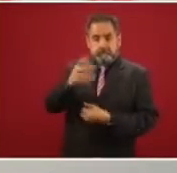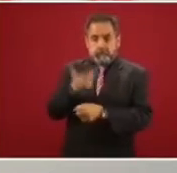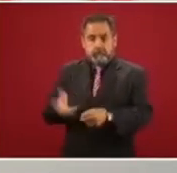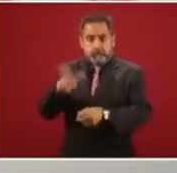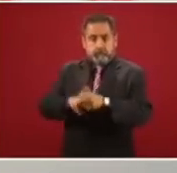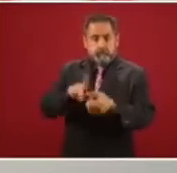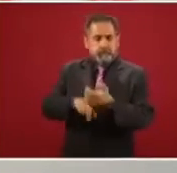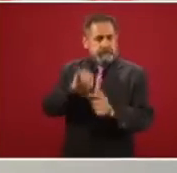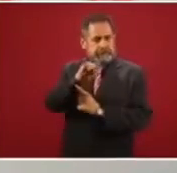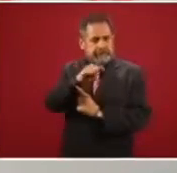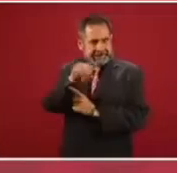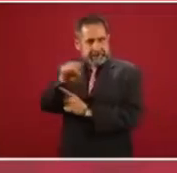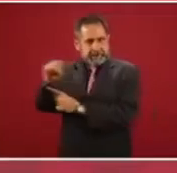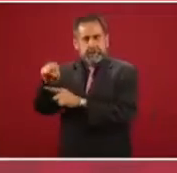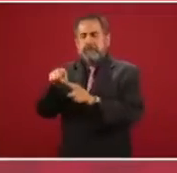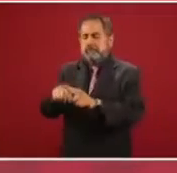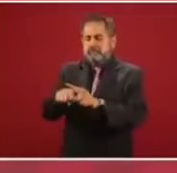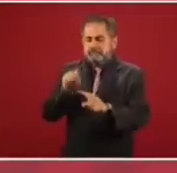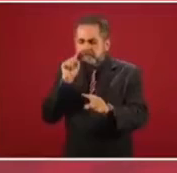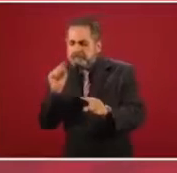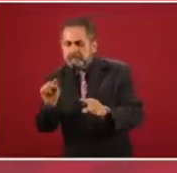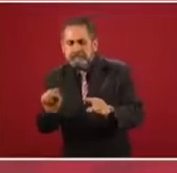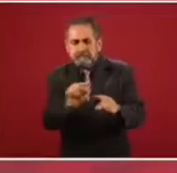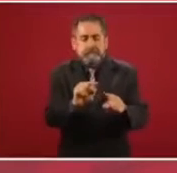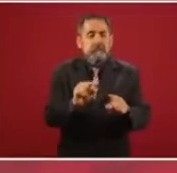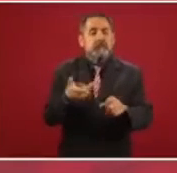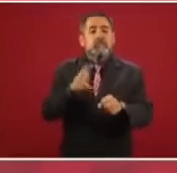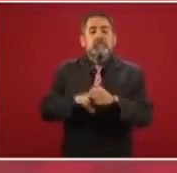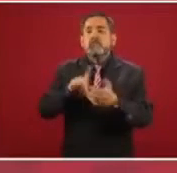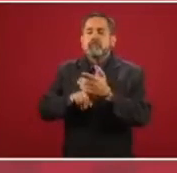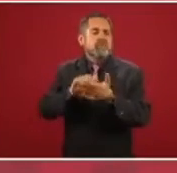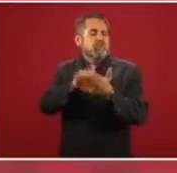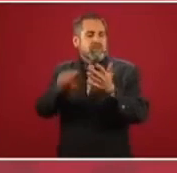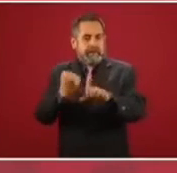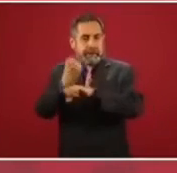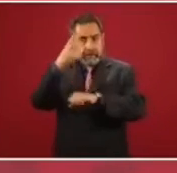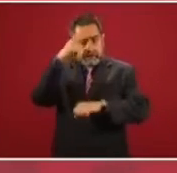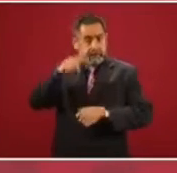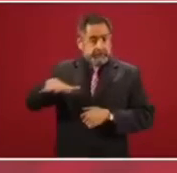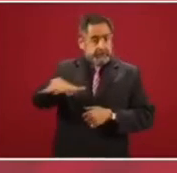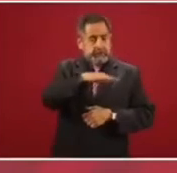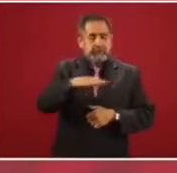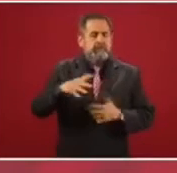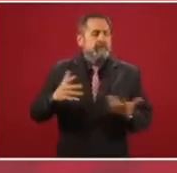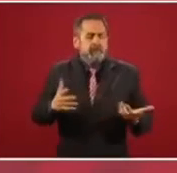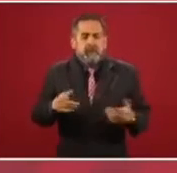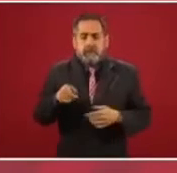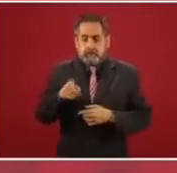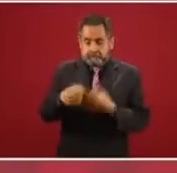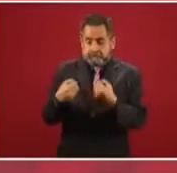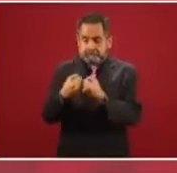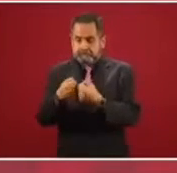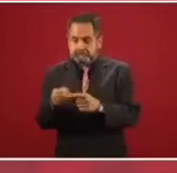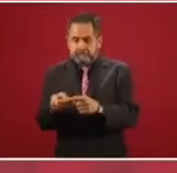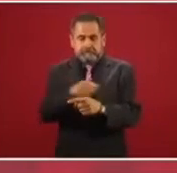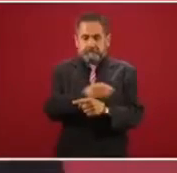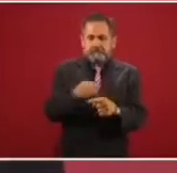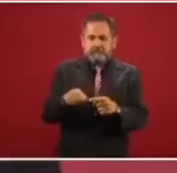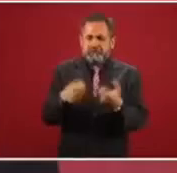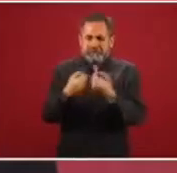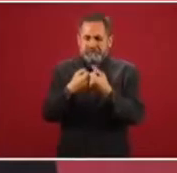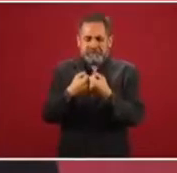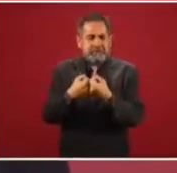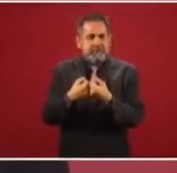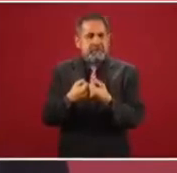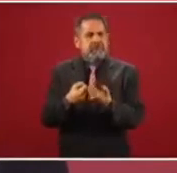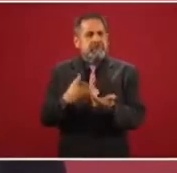sin bienestar llegamos a encontrar hospitales en el estado de méxico por ejemplo que tenían colindancias ya que estaban ahí pegados